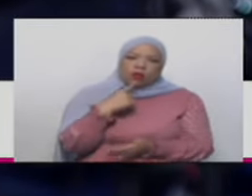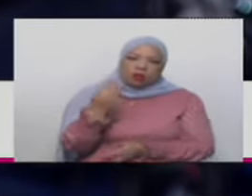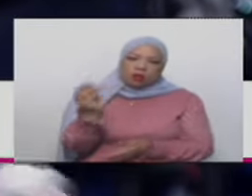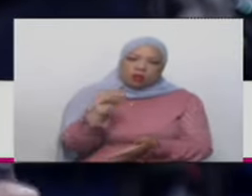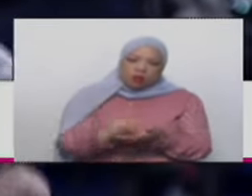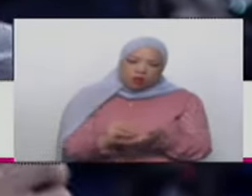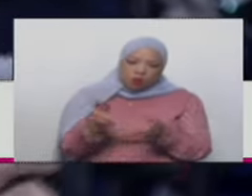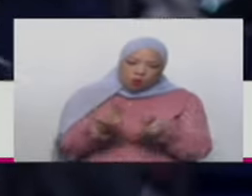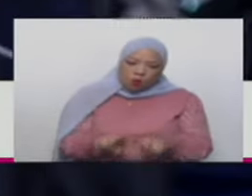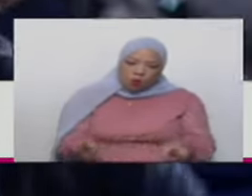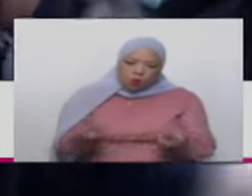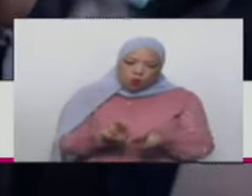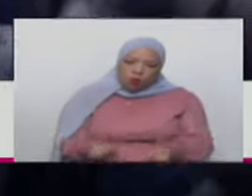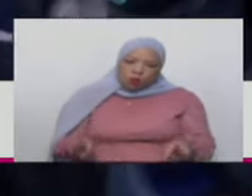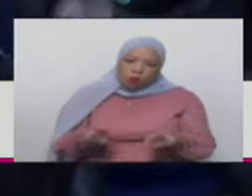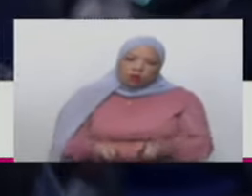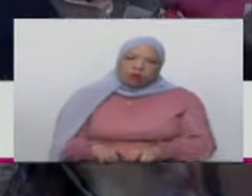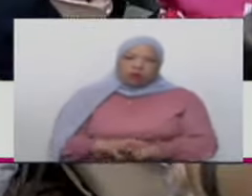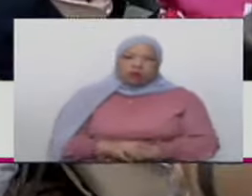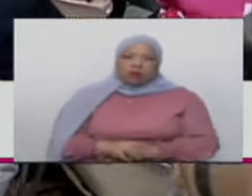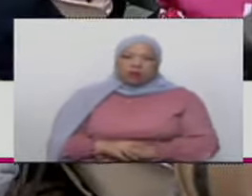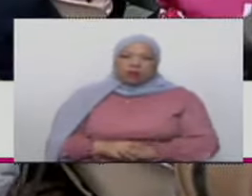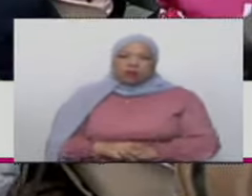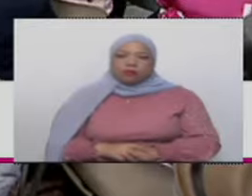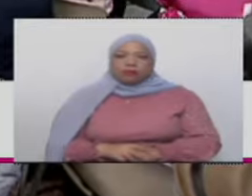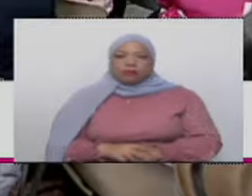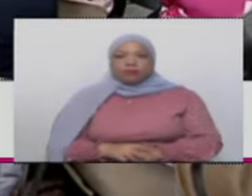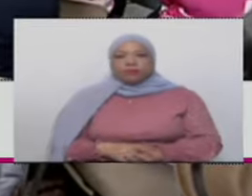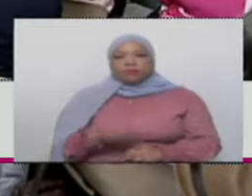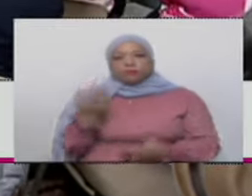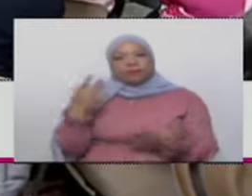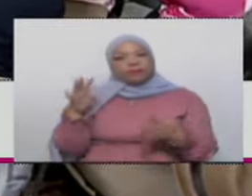reeditarla. Saludos. Bueno, Gonzalito siempre tiene buenas ideas, ¿vale?